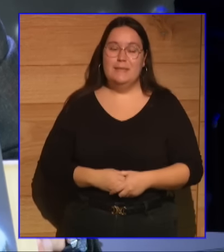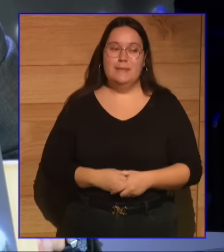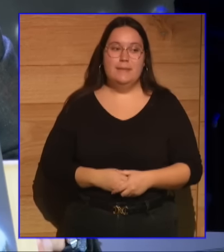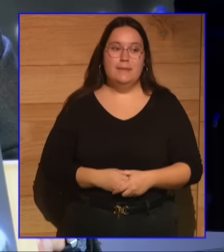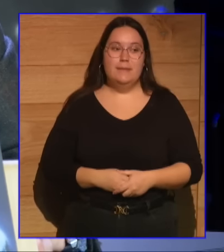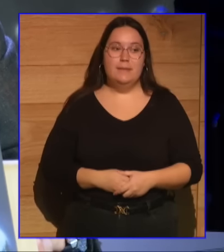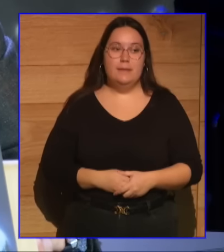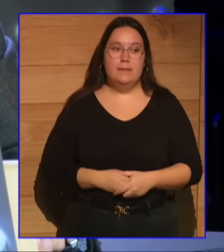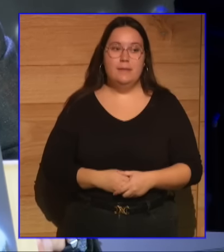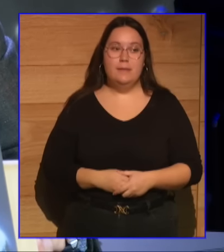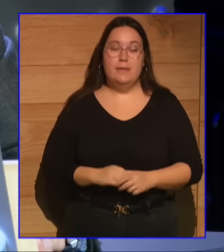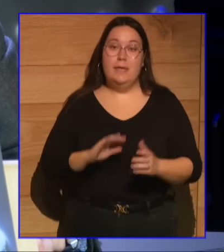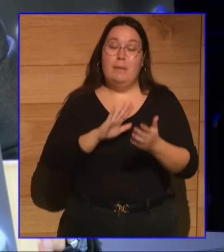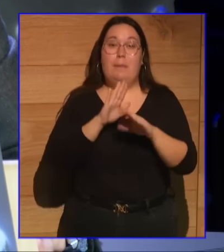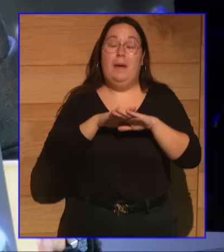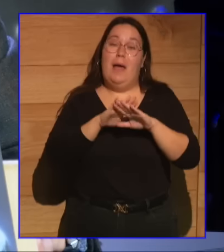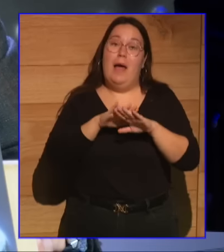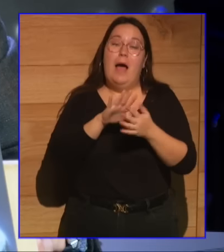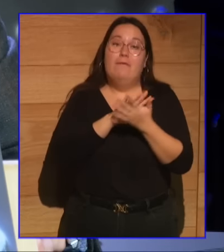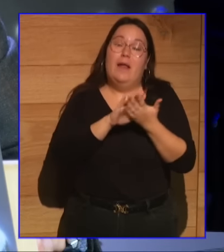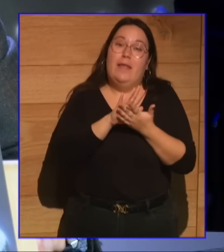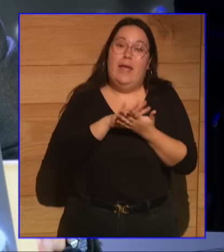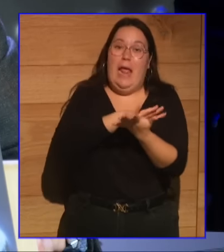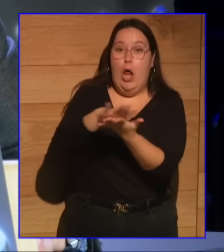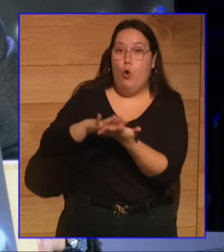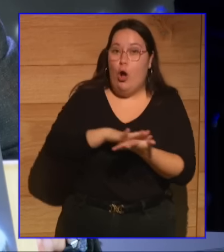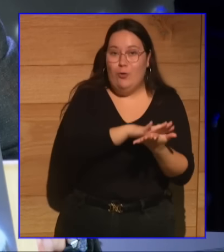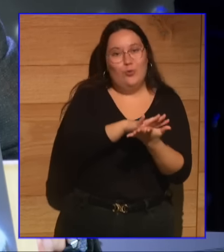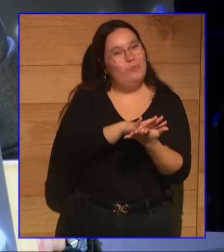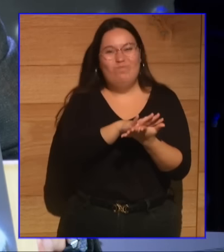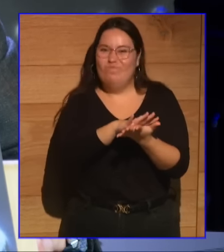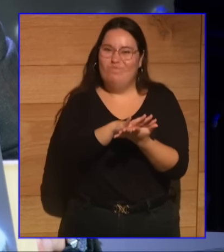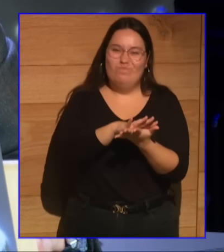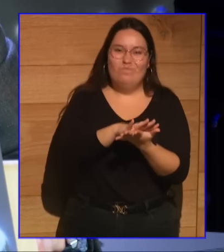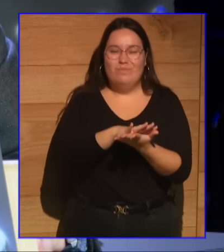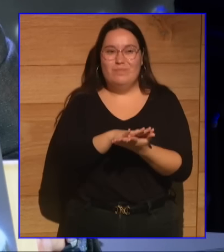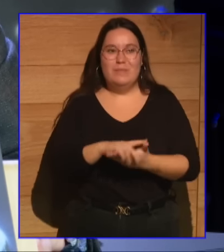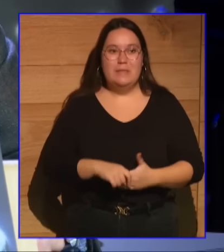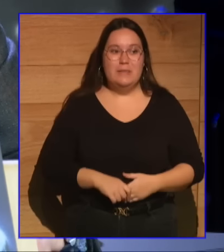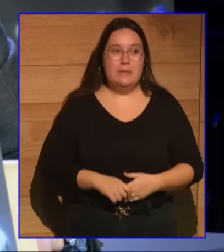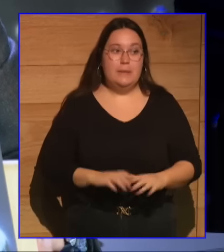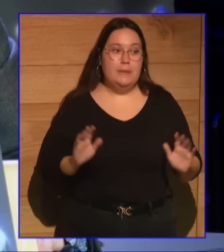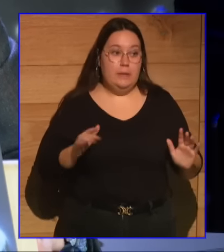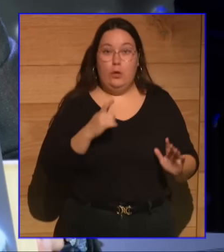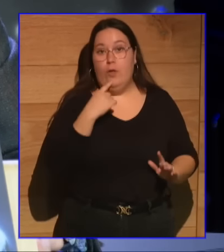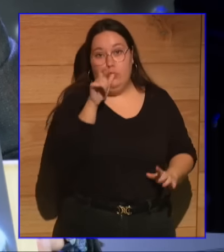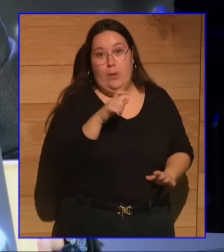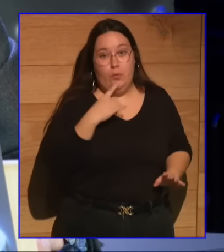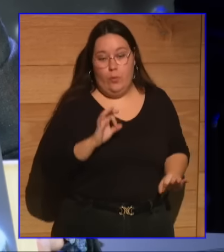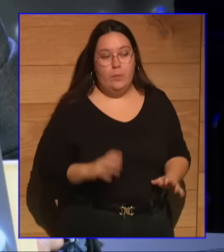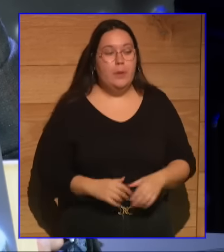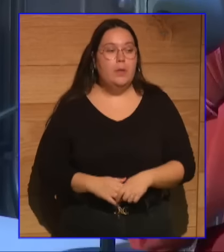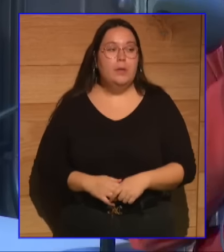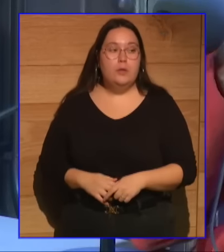de hablar del holocausto, hablo de lo que decía Lanzmann, Juan, no nos tenemos que enfadar con nadie. Claro, lo ha dicho un hombre. Iba a